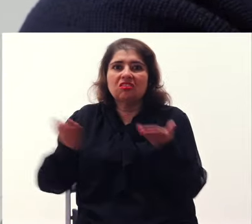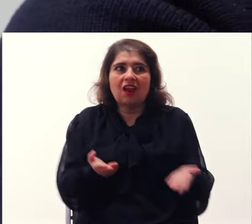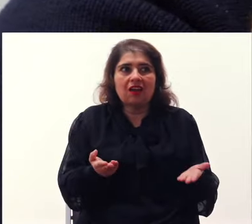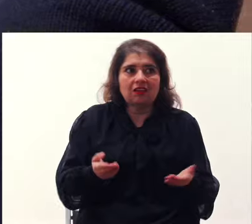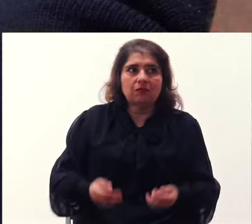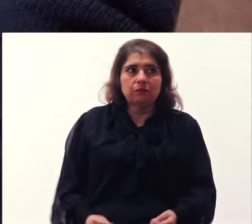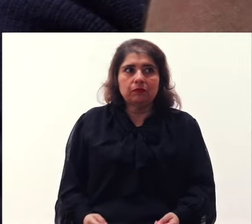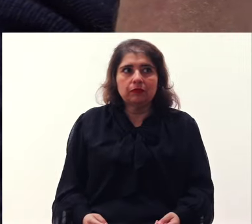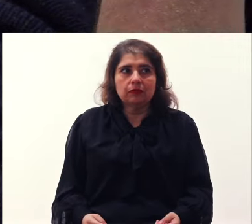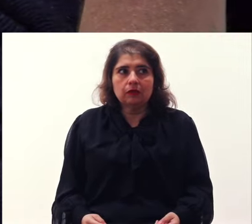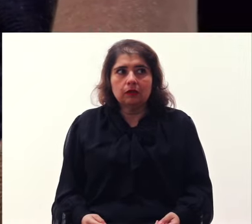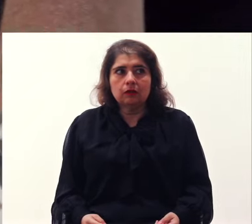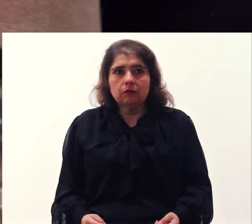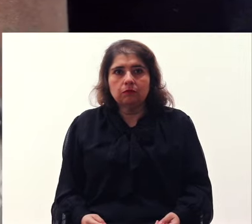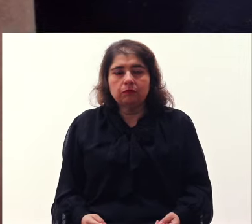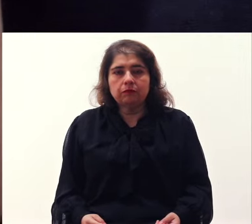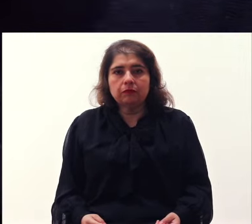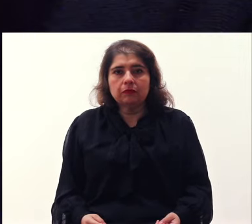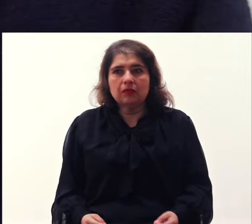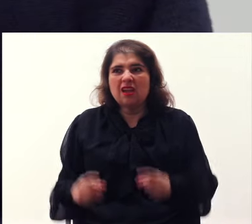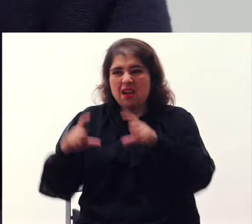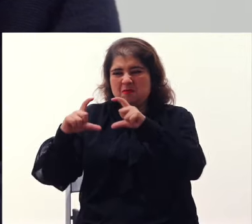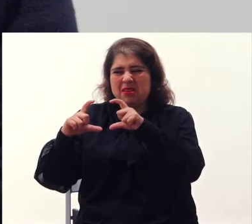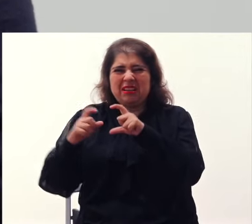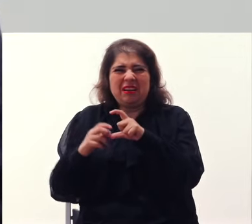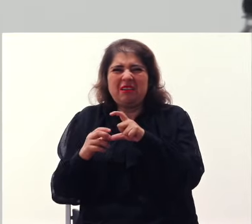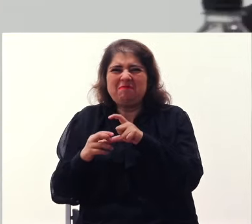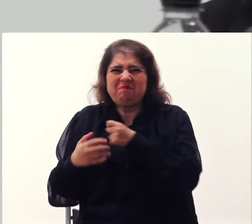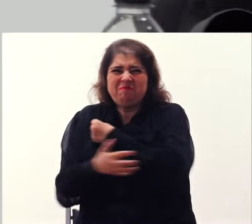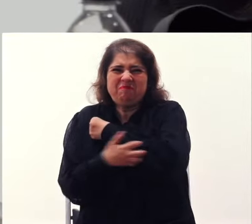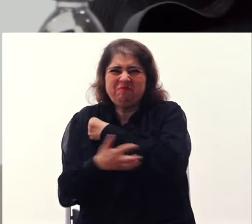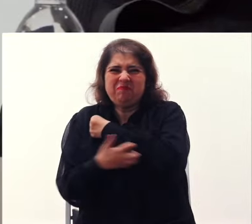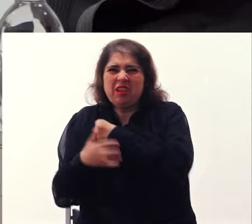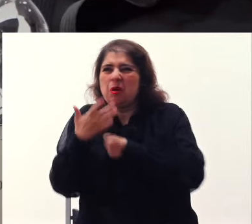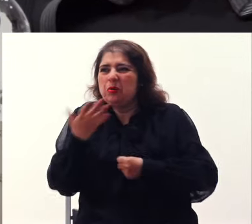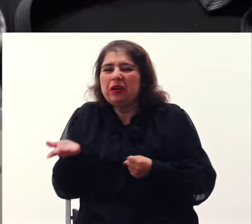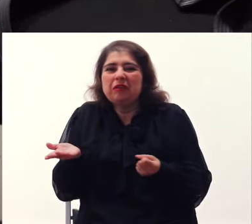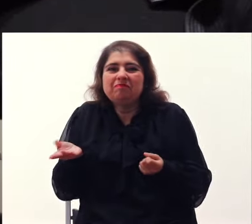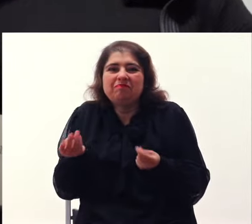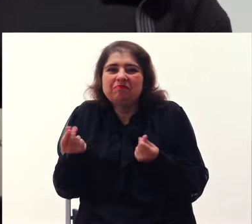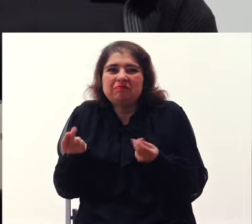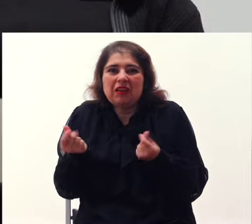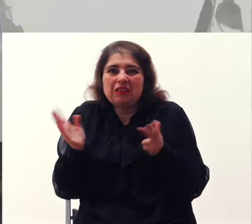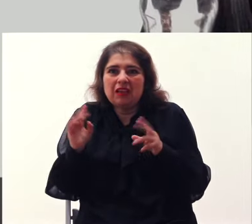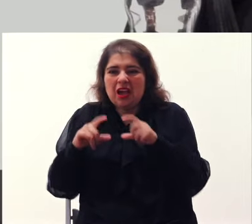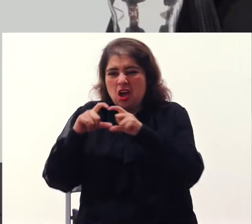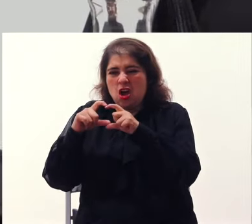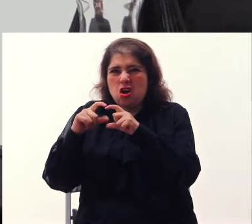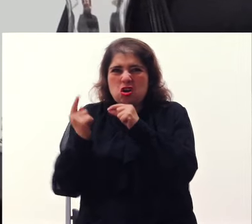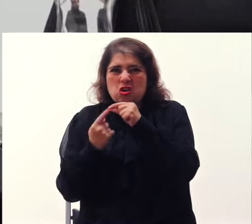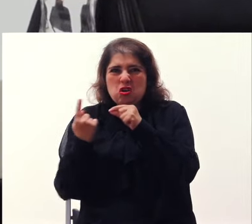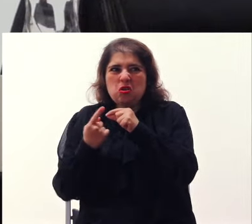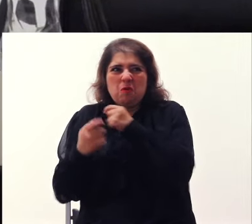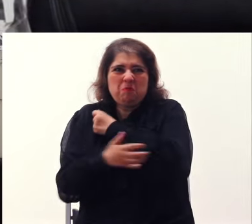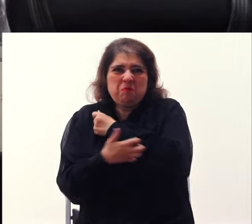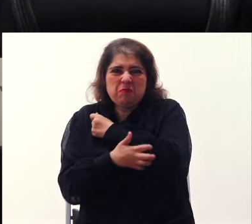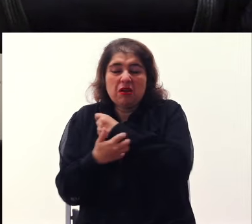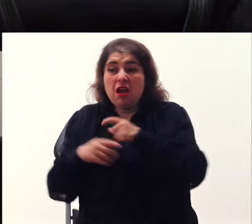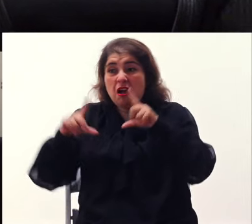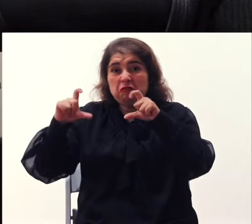alumnos los que traían las suyas y obviamente eran unas máquinas pencas, porque no les alcanzaba para más. Compraban